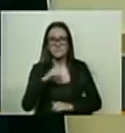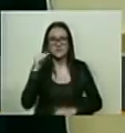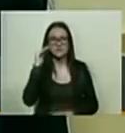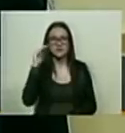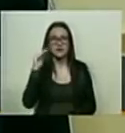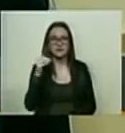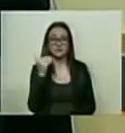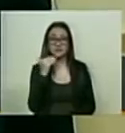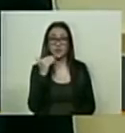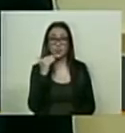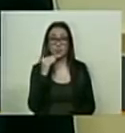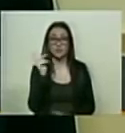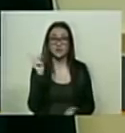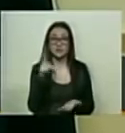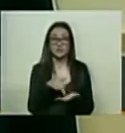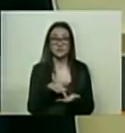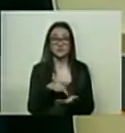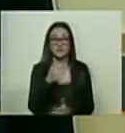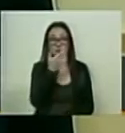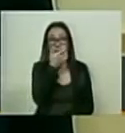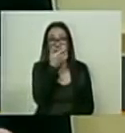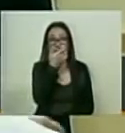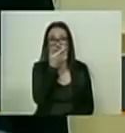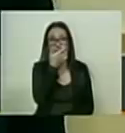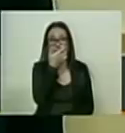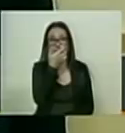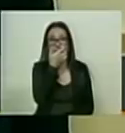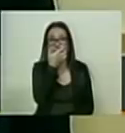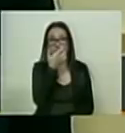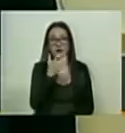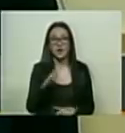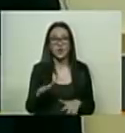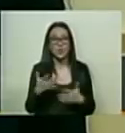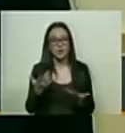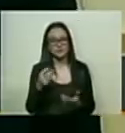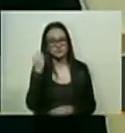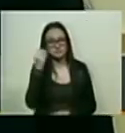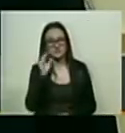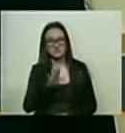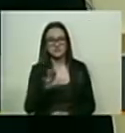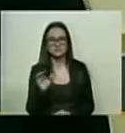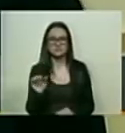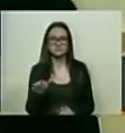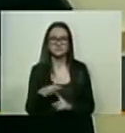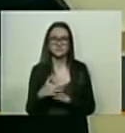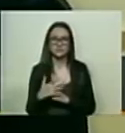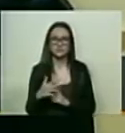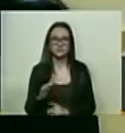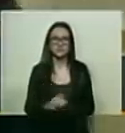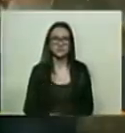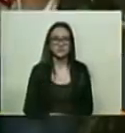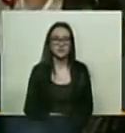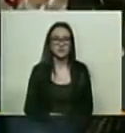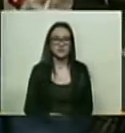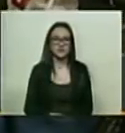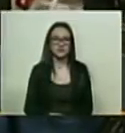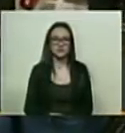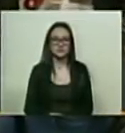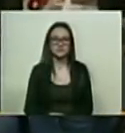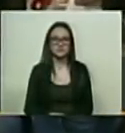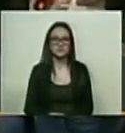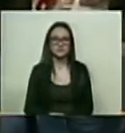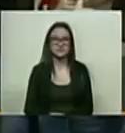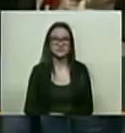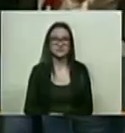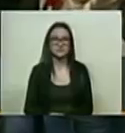Sur de los Estados Unidos para este hemisferio. Yo quería saber cuál es su posición al respecto. Muchas gracias. Vamos a empezar